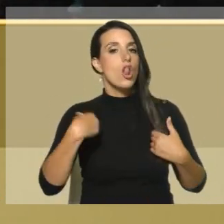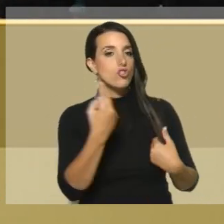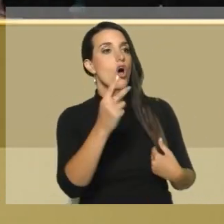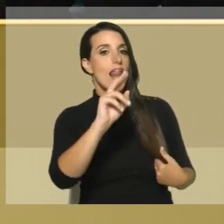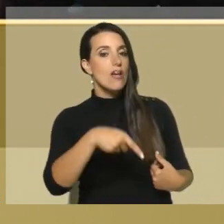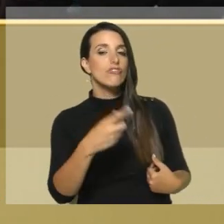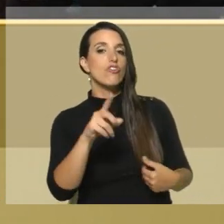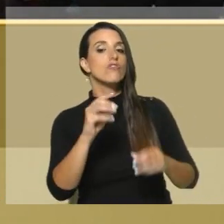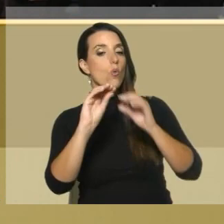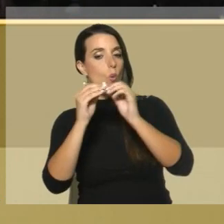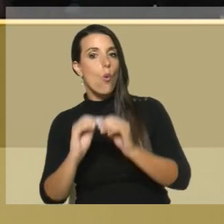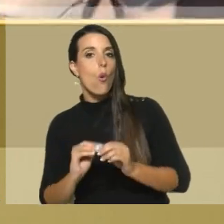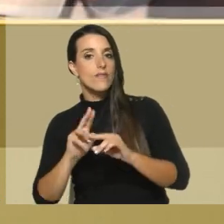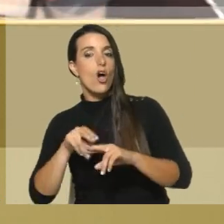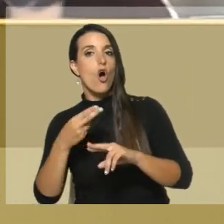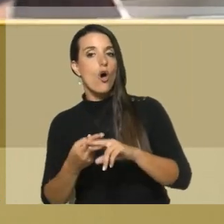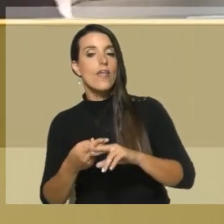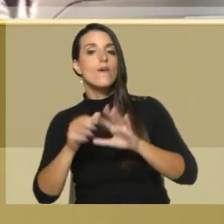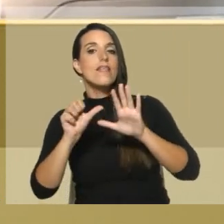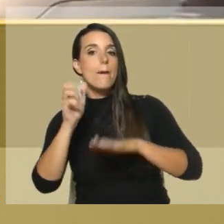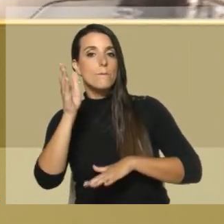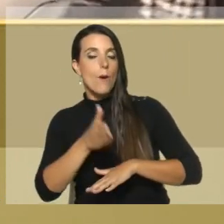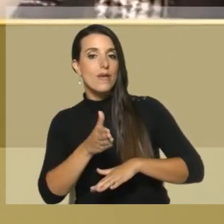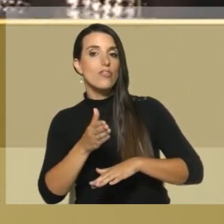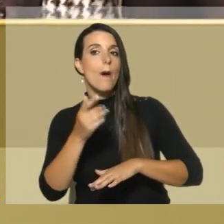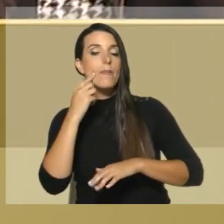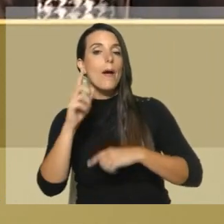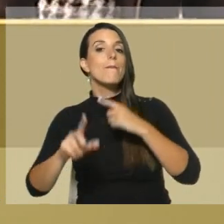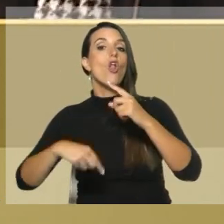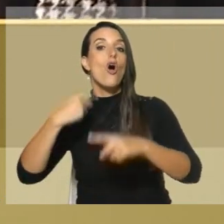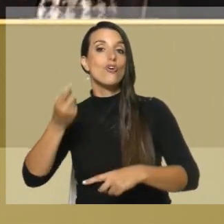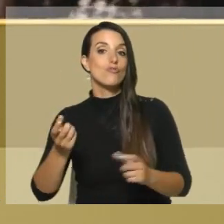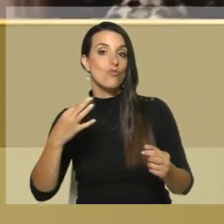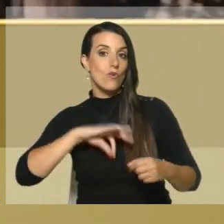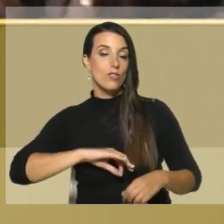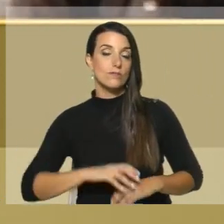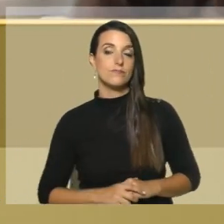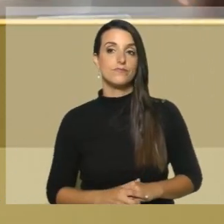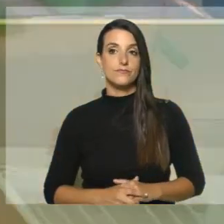y que se iba a calcular en un promedio de 6% para la próxima ronda de Consejo Salario.